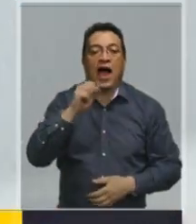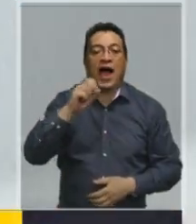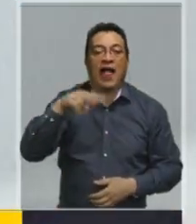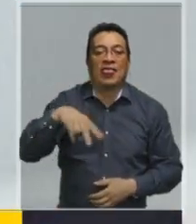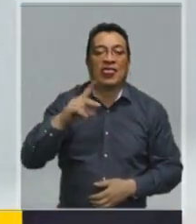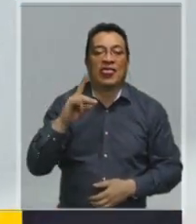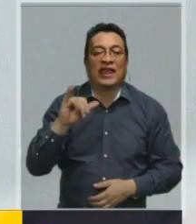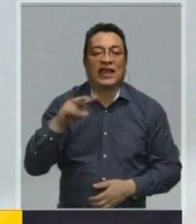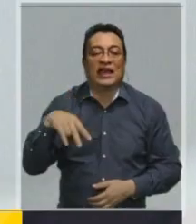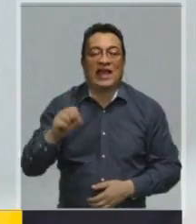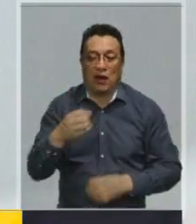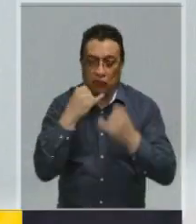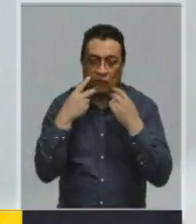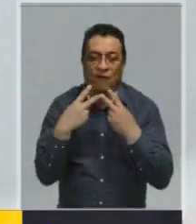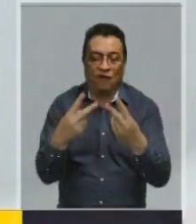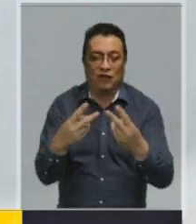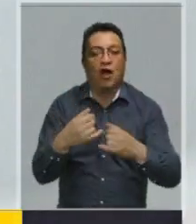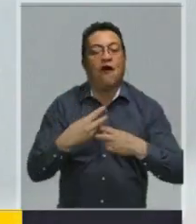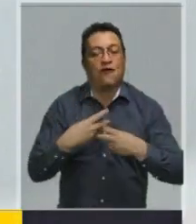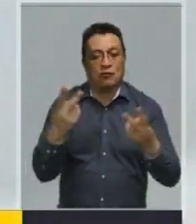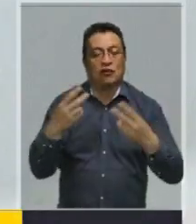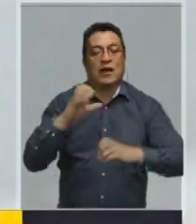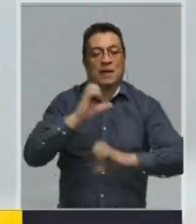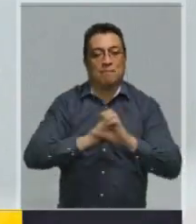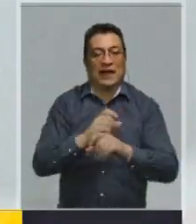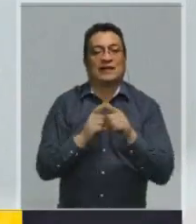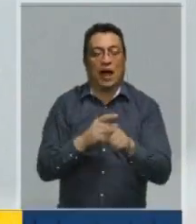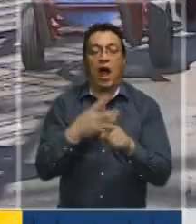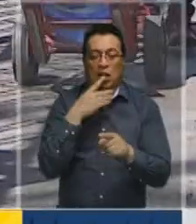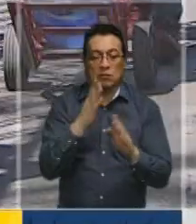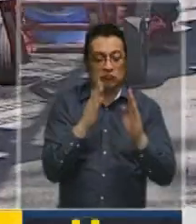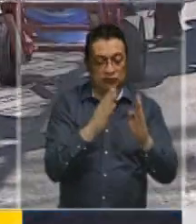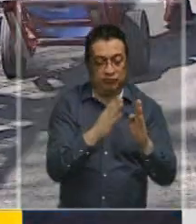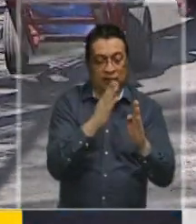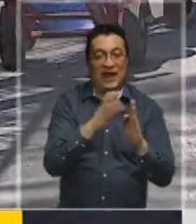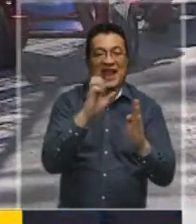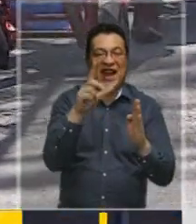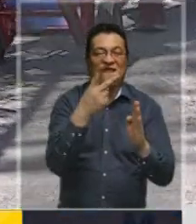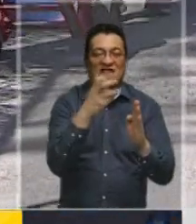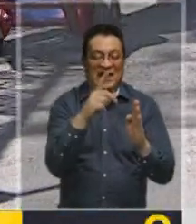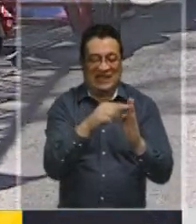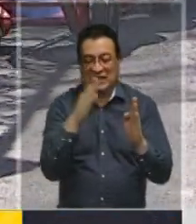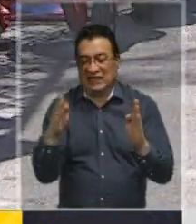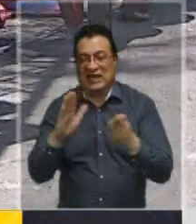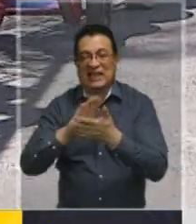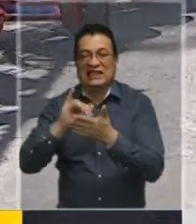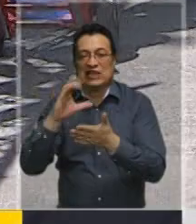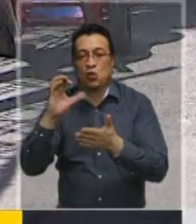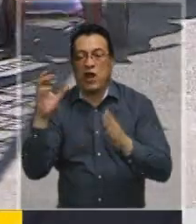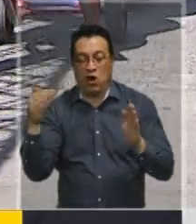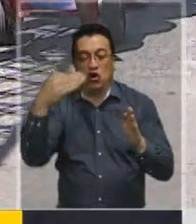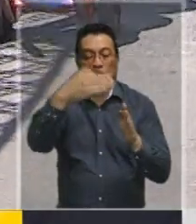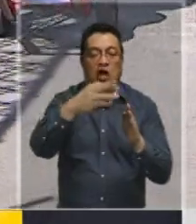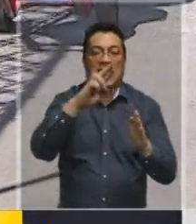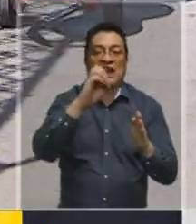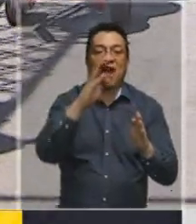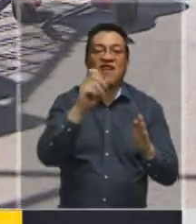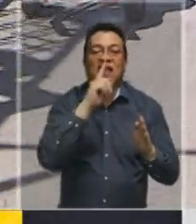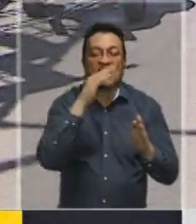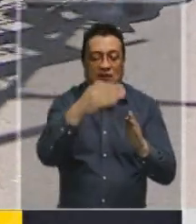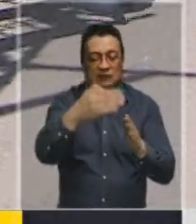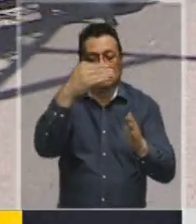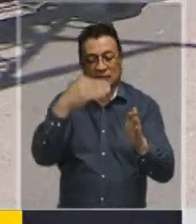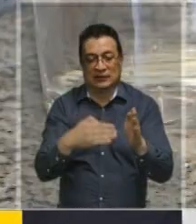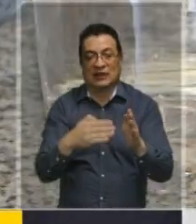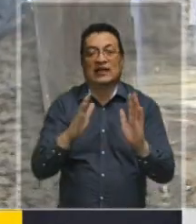pocos minutos respecto a lo que es el sector contemplado entre Avenida del Valle, Avenida Chicureo, Avenida José Rabat, hasta la altura de